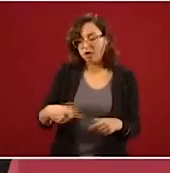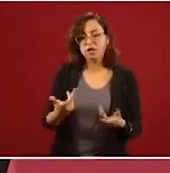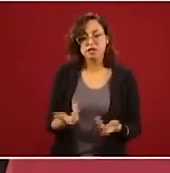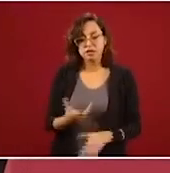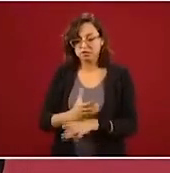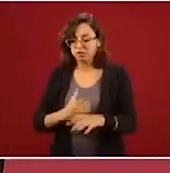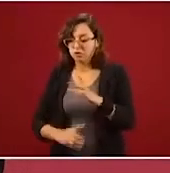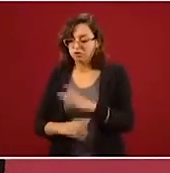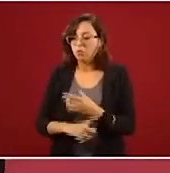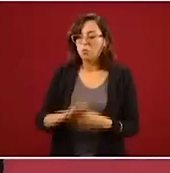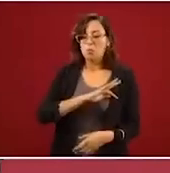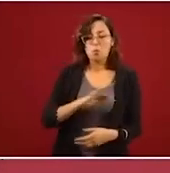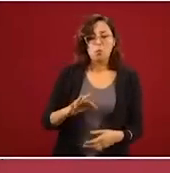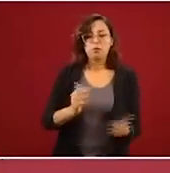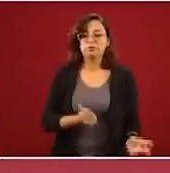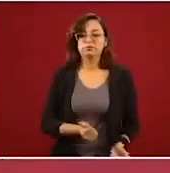pueda